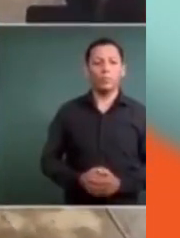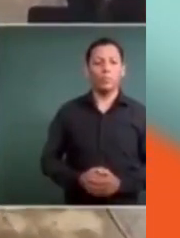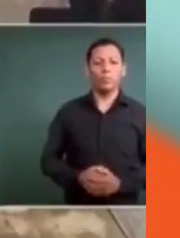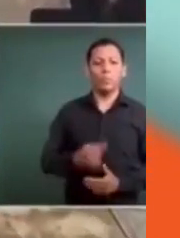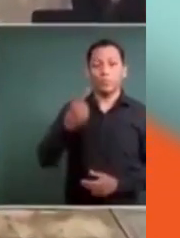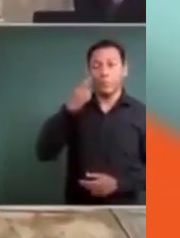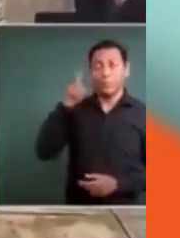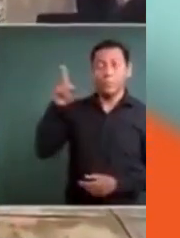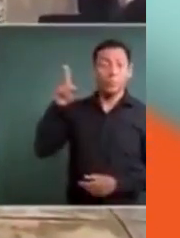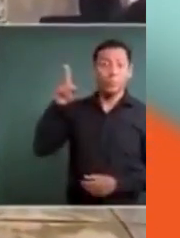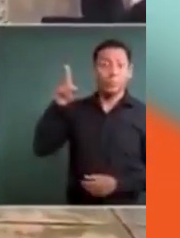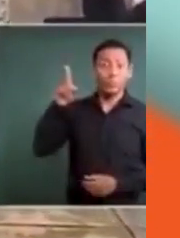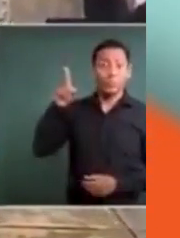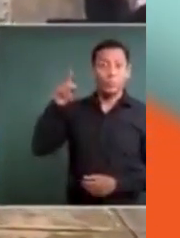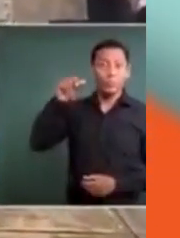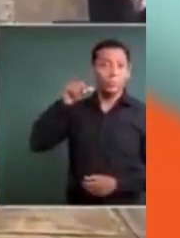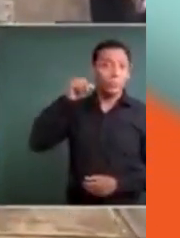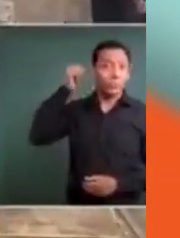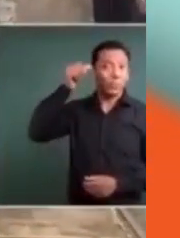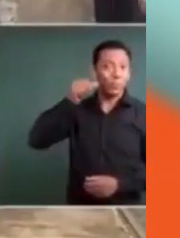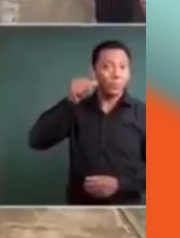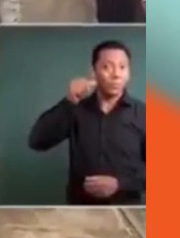Desde abril y ayer.